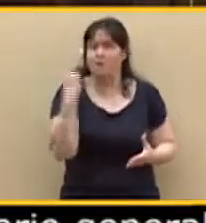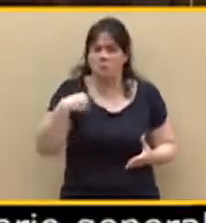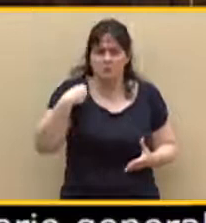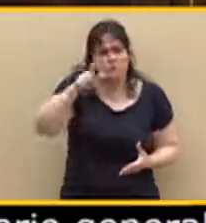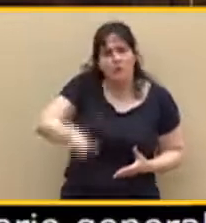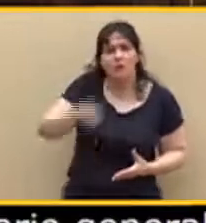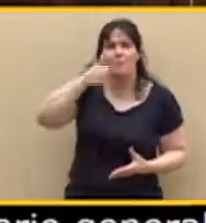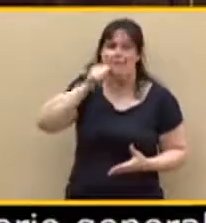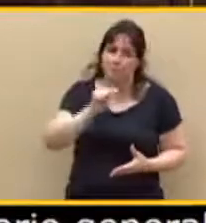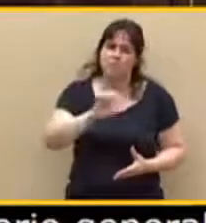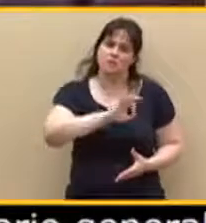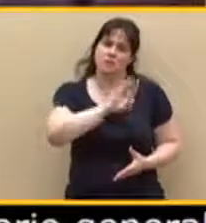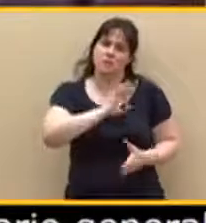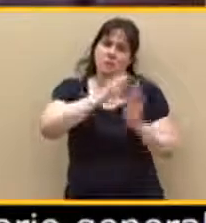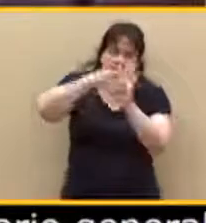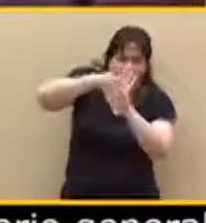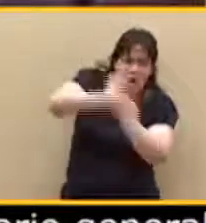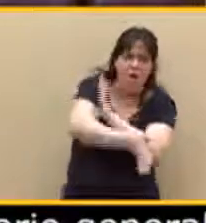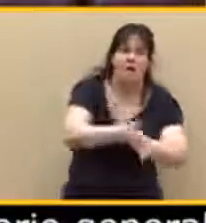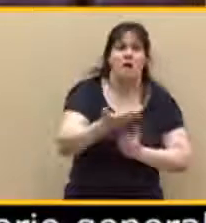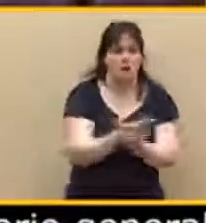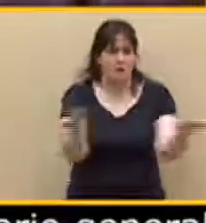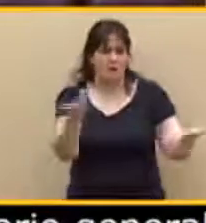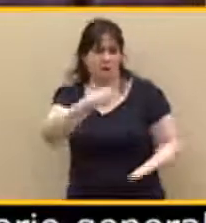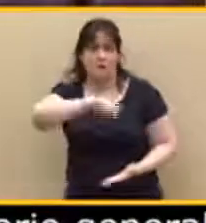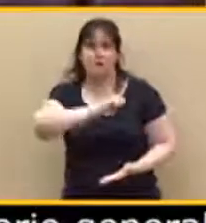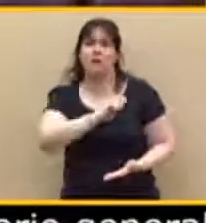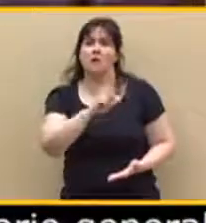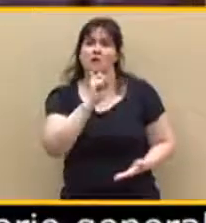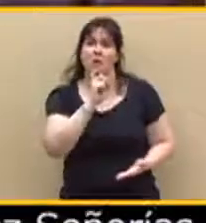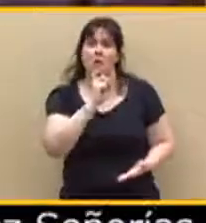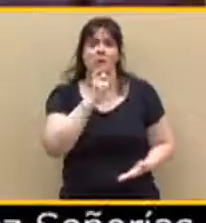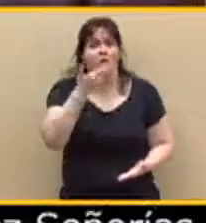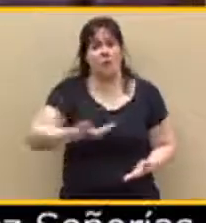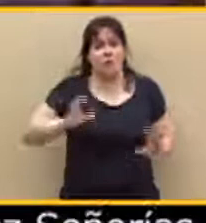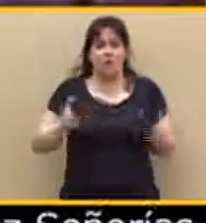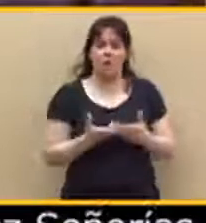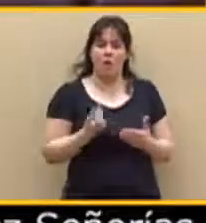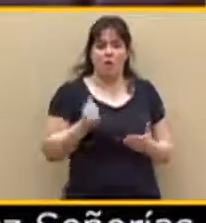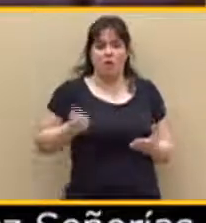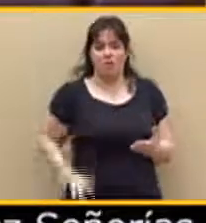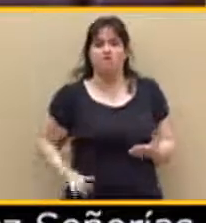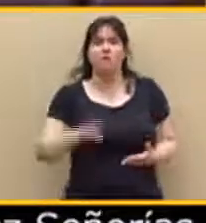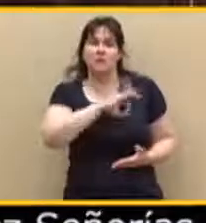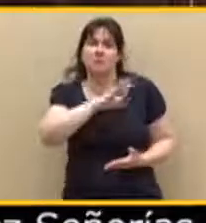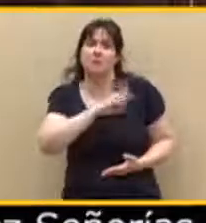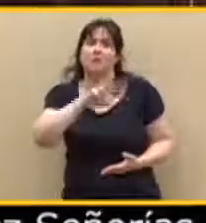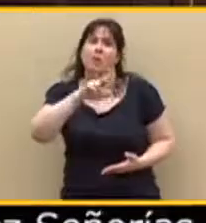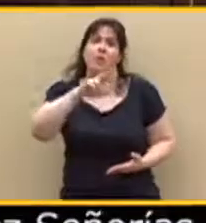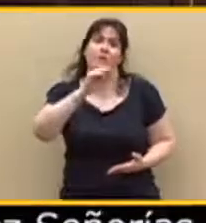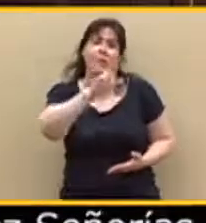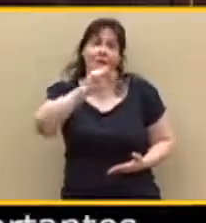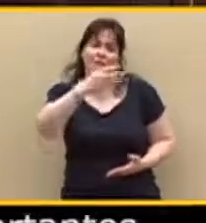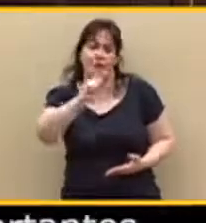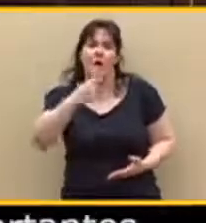señorías, quien explicó a todos los españoles cómo importantes oligarcas como el señor Alierta o el señor Cebrián le impidieron pactar un gobierno